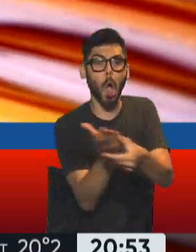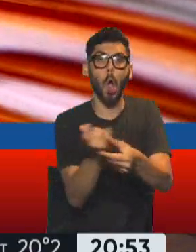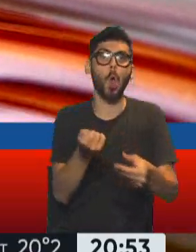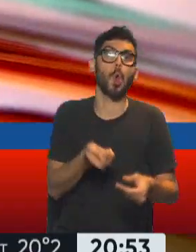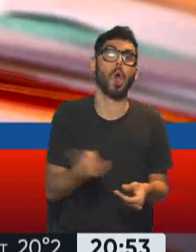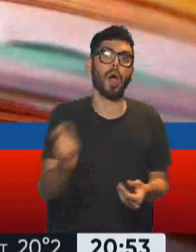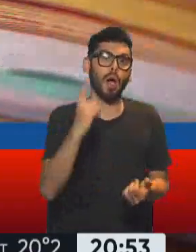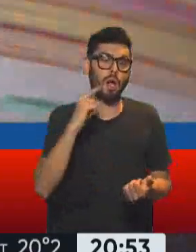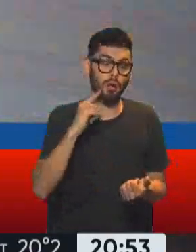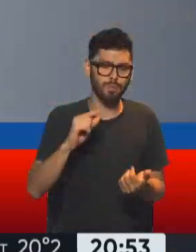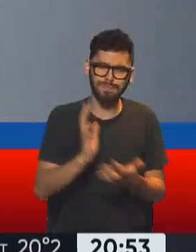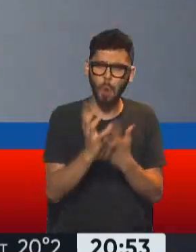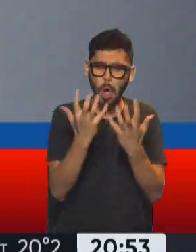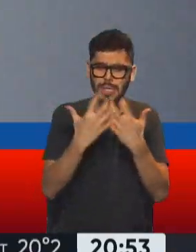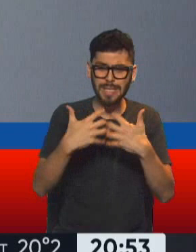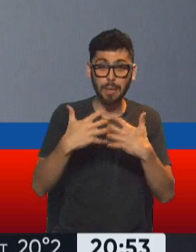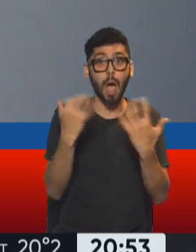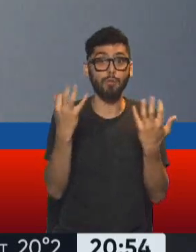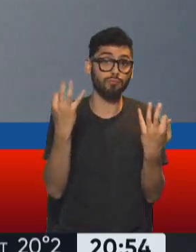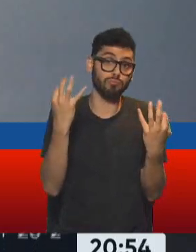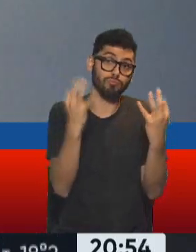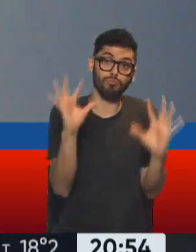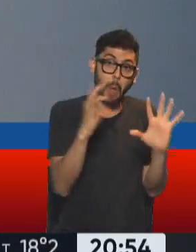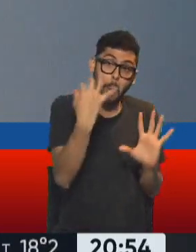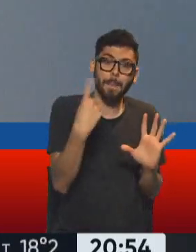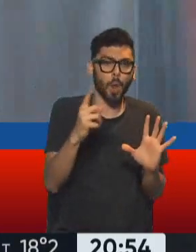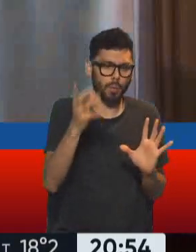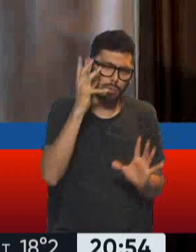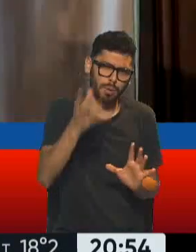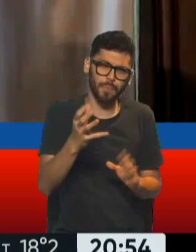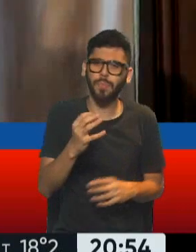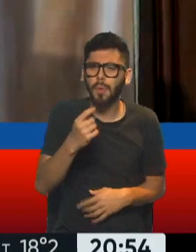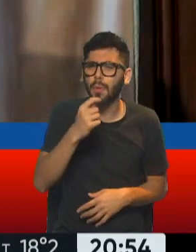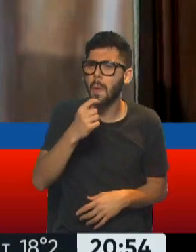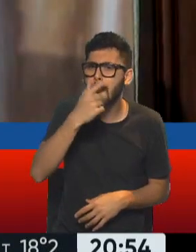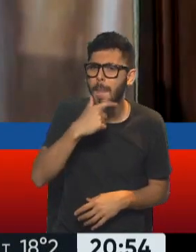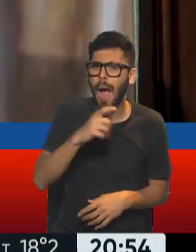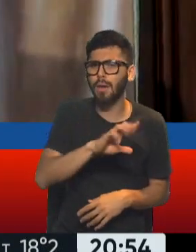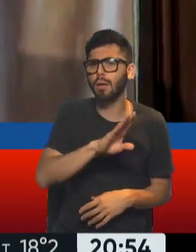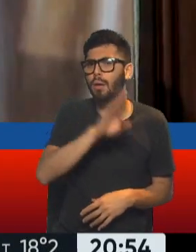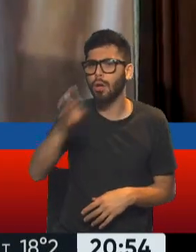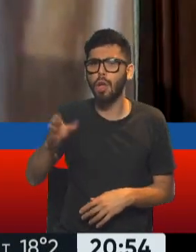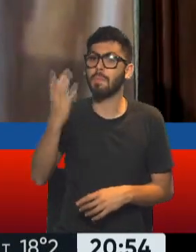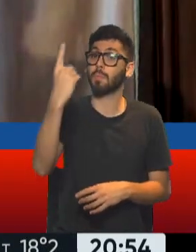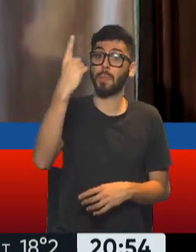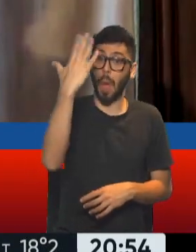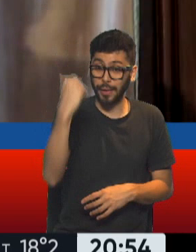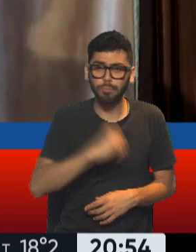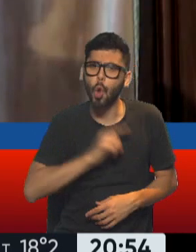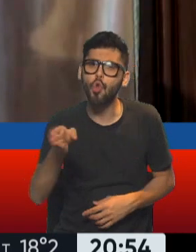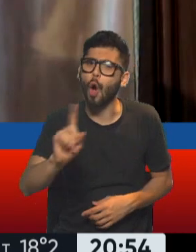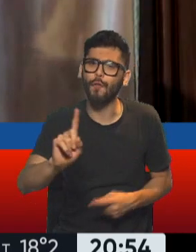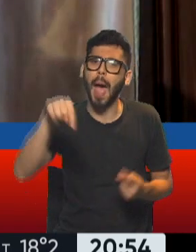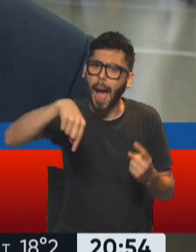era un sistema muy perverso y muy bien articulado macri no se presentó a declarar en el primer llamado se va a presentar ahora yo creo